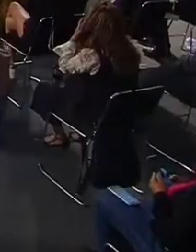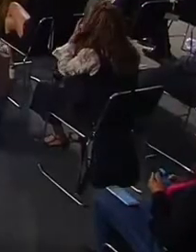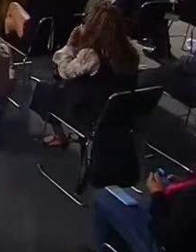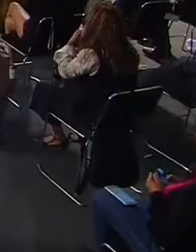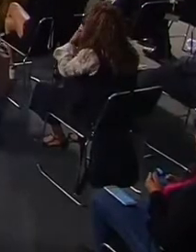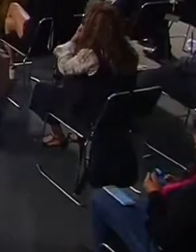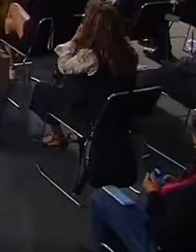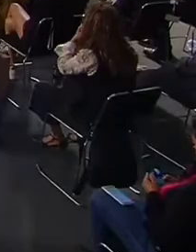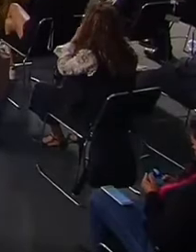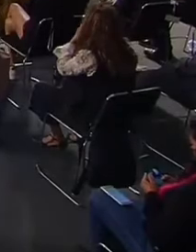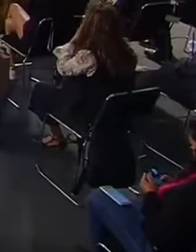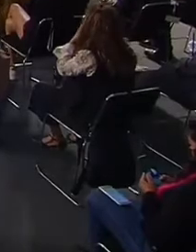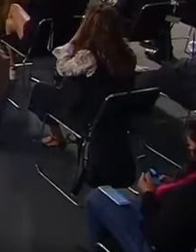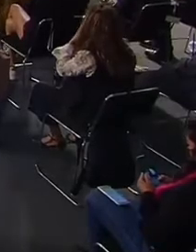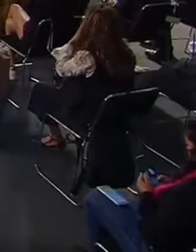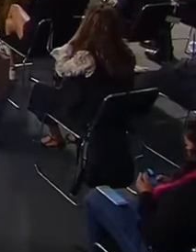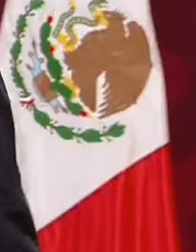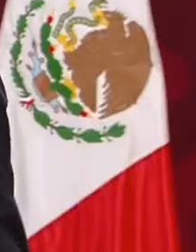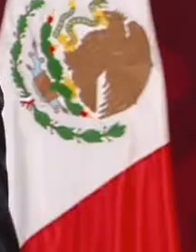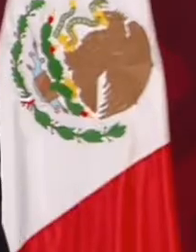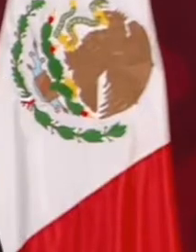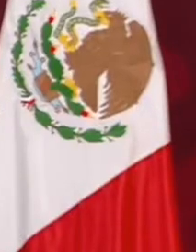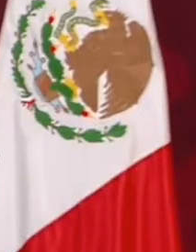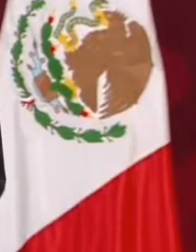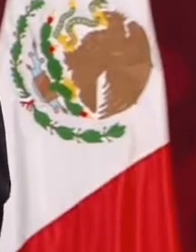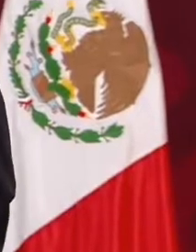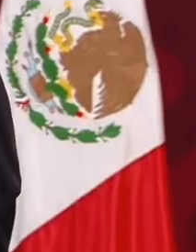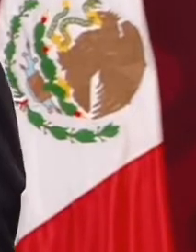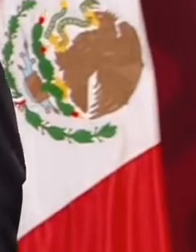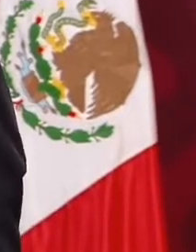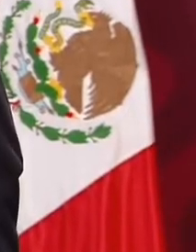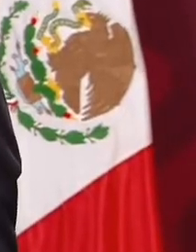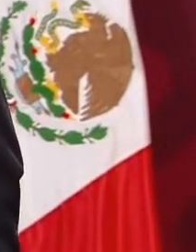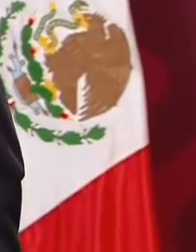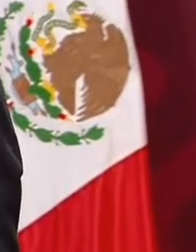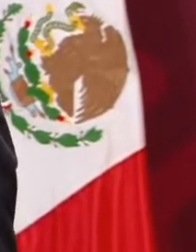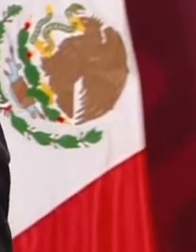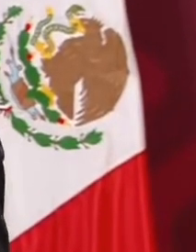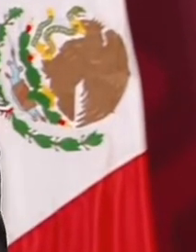no quiere decir que no ganó el PAN, sí ganó,